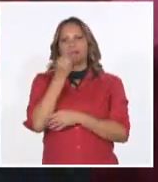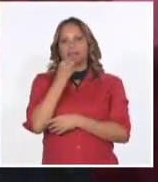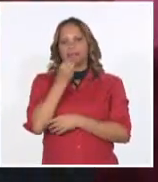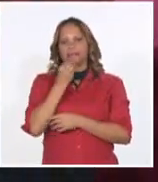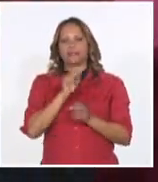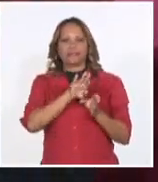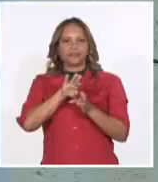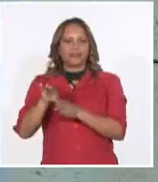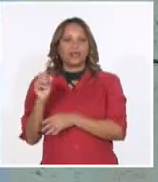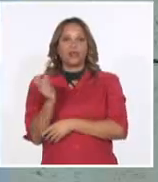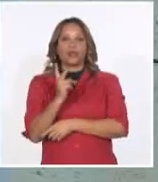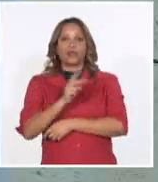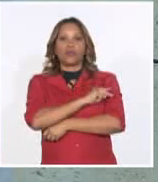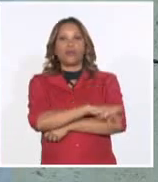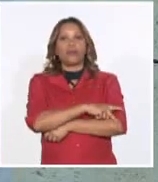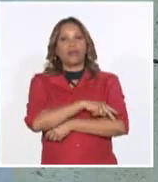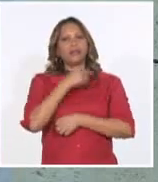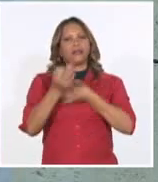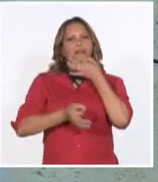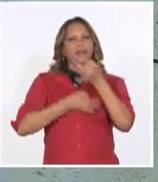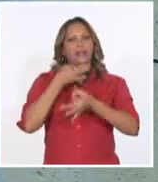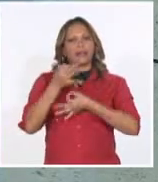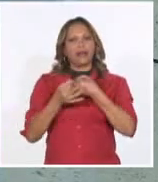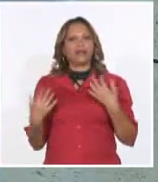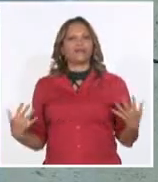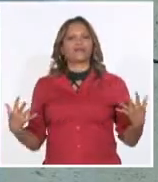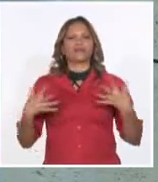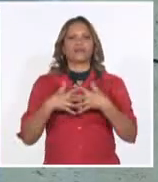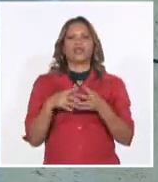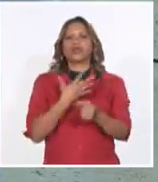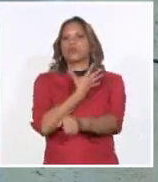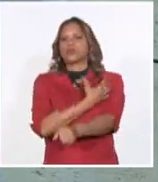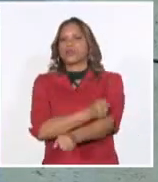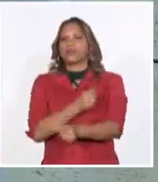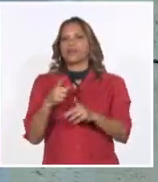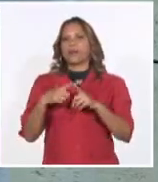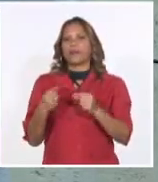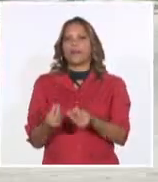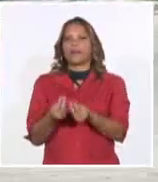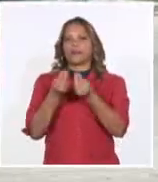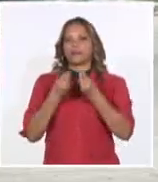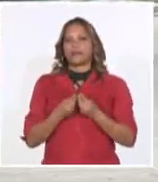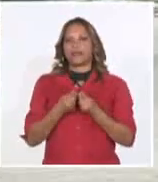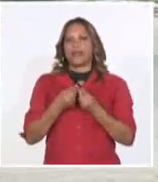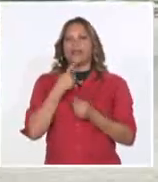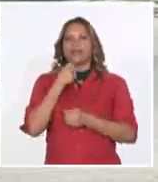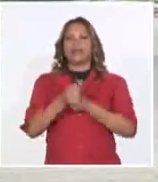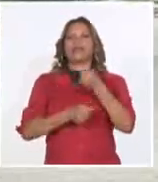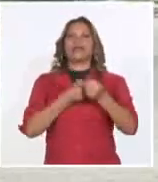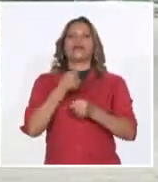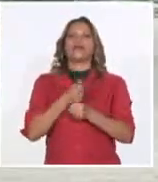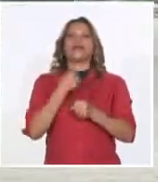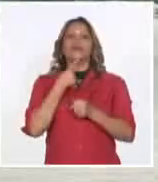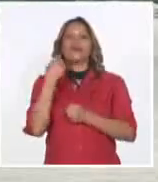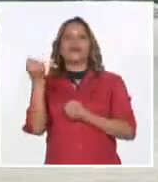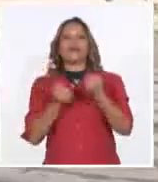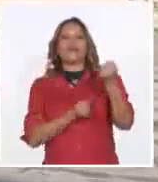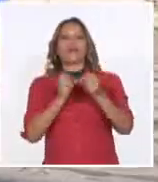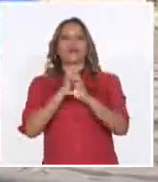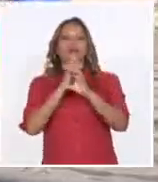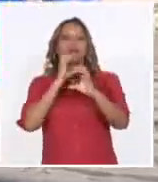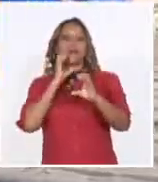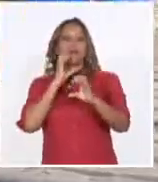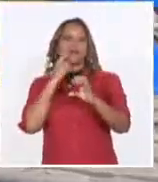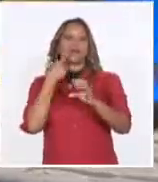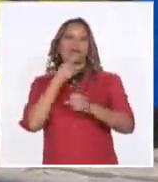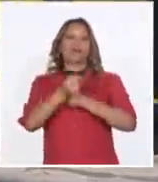dos partes comentaron la concreción de donativos japoneses, su valor de uso en rutas del servicio público